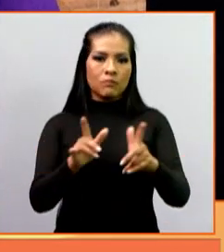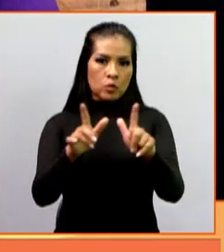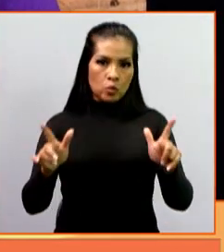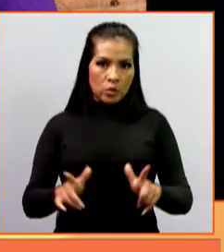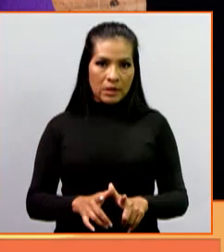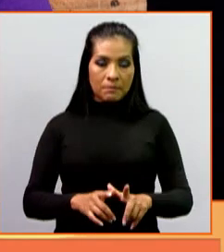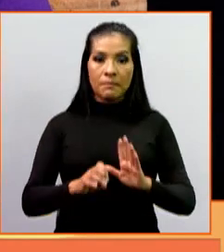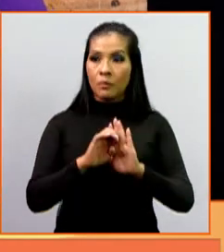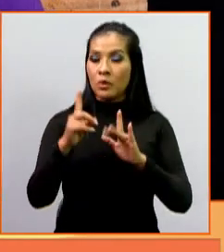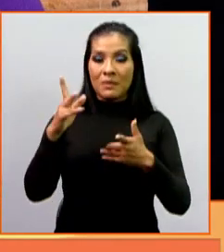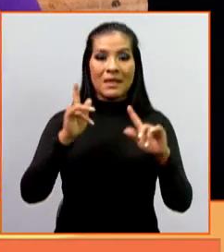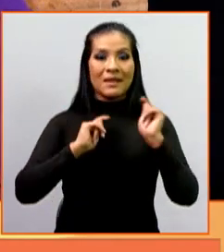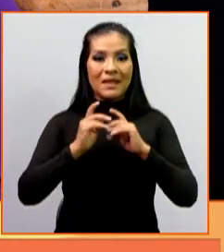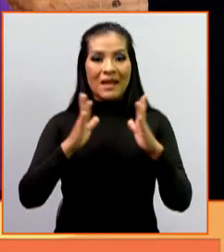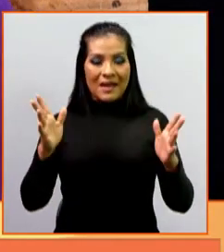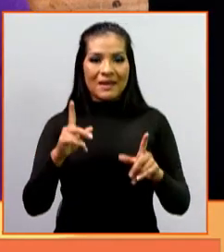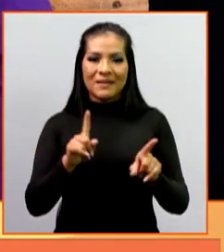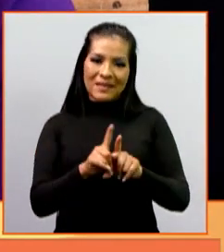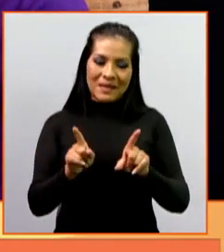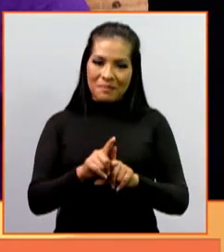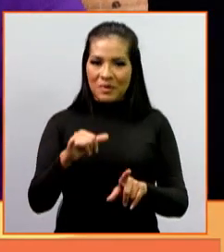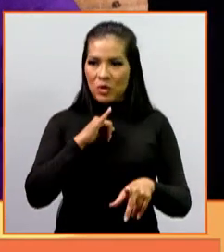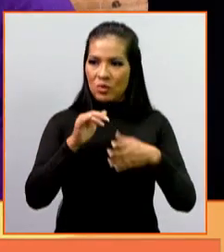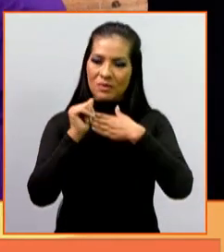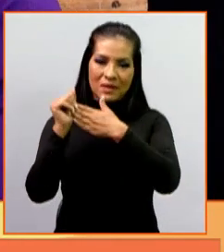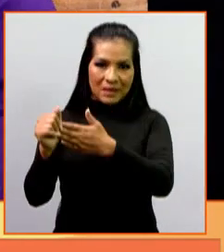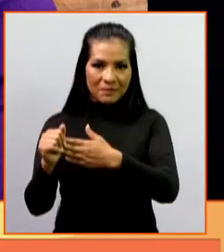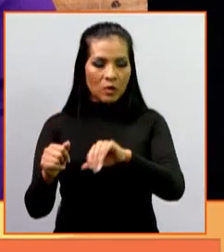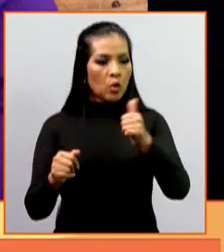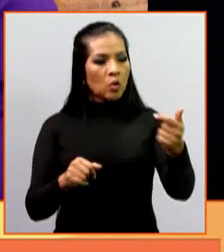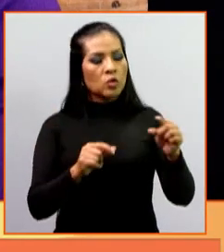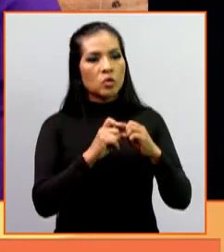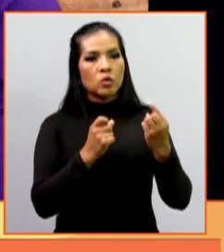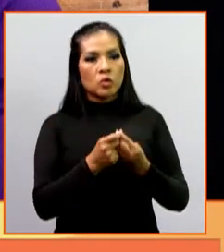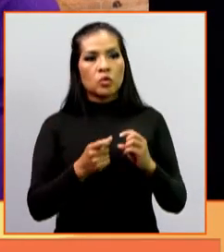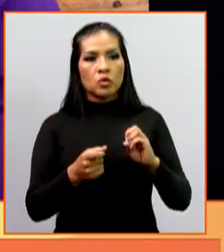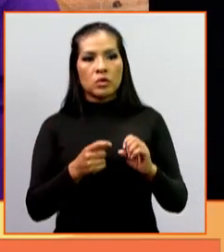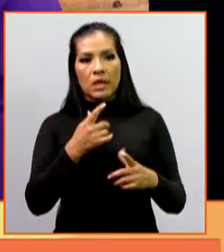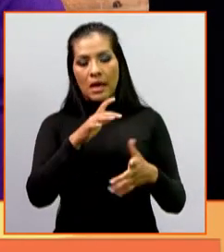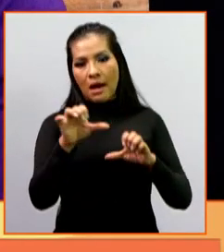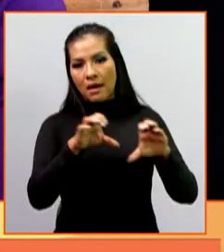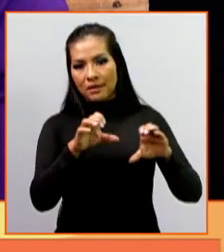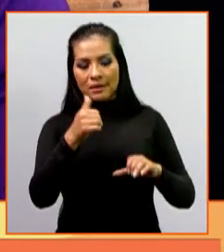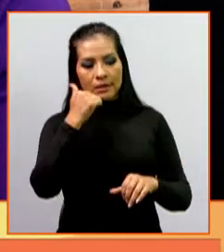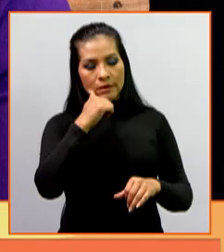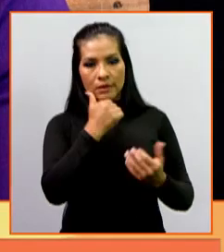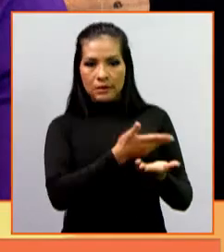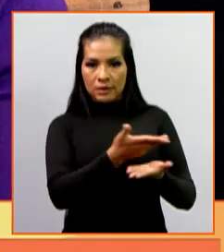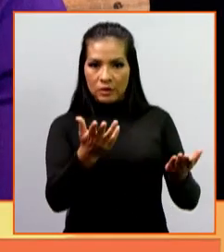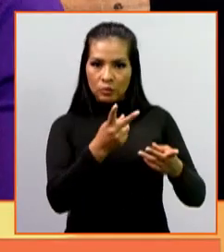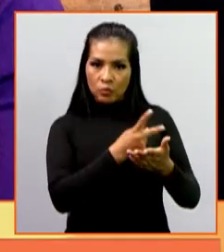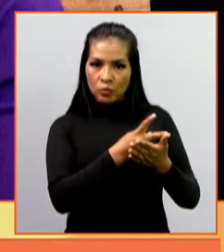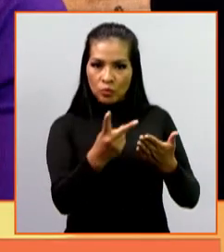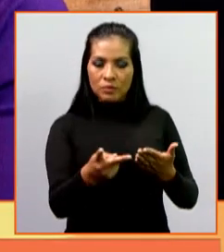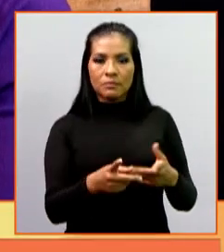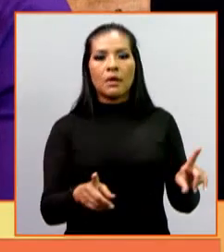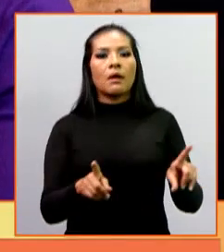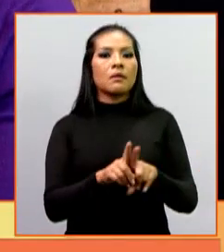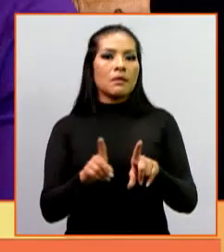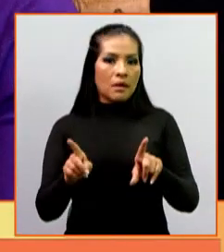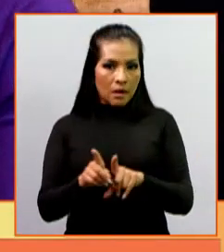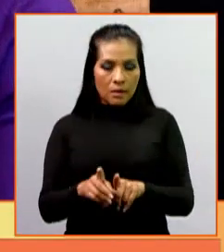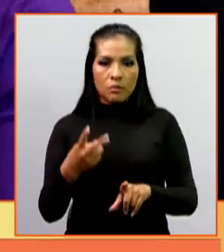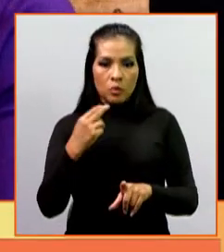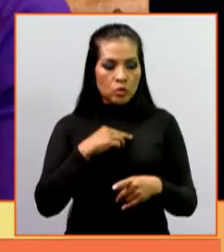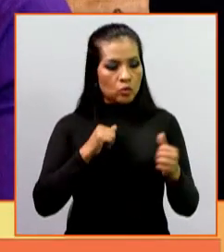Arriba Teatro, del cual también soy directora, está el colectivo Hecho por Ellas, con el cual también hemos producido